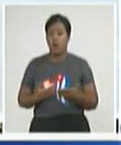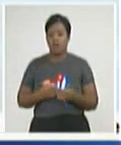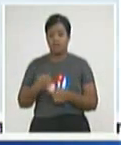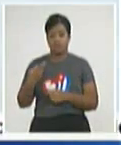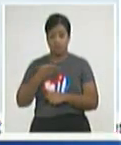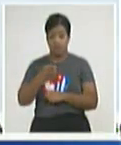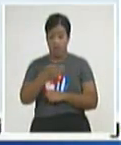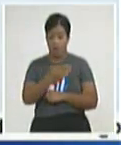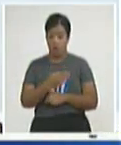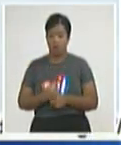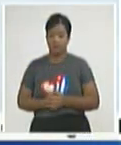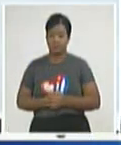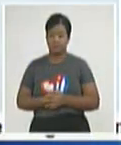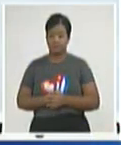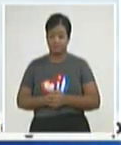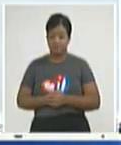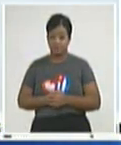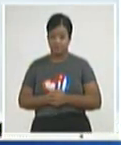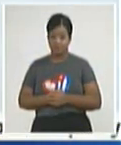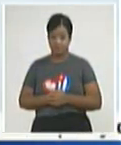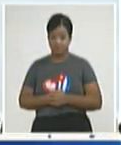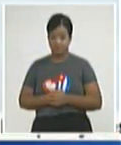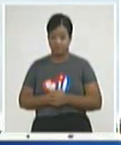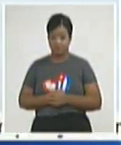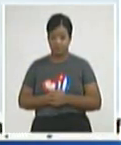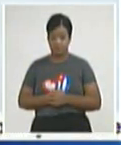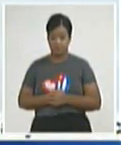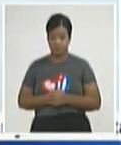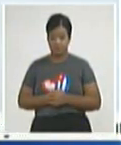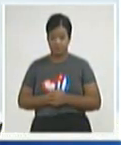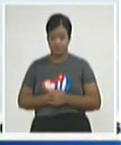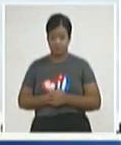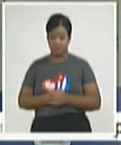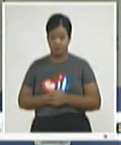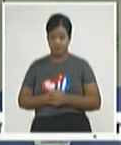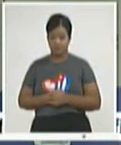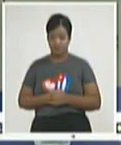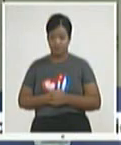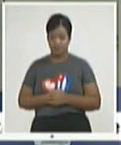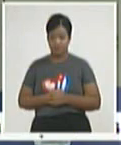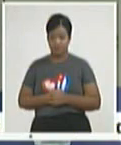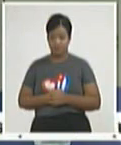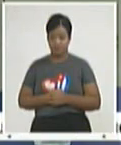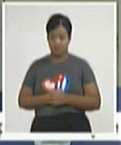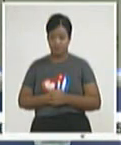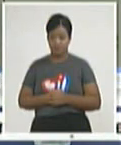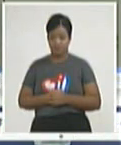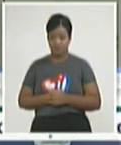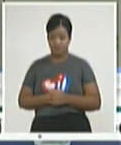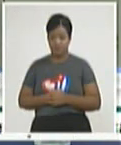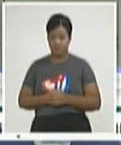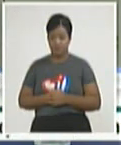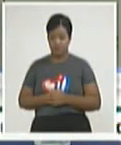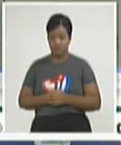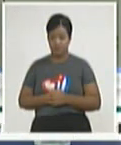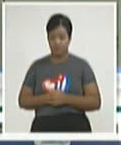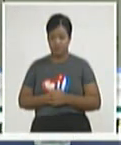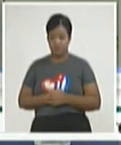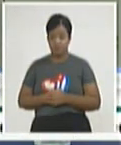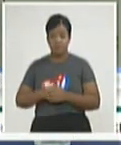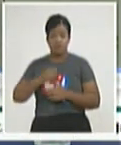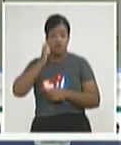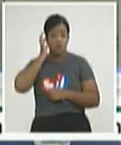Baracoa, en este territorio. El sexo femenino, a diferencia de la mortalidad, predominando el